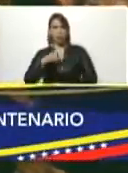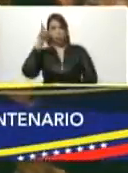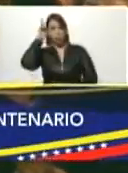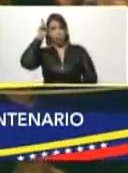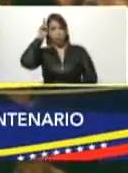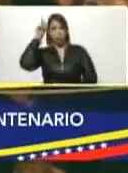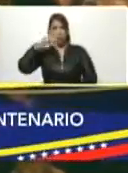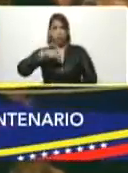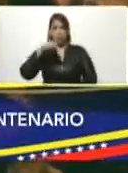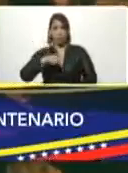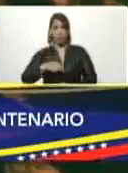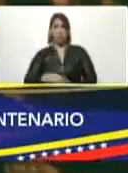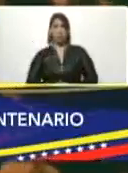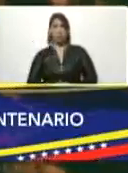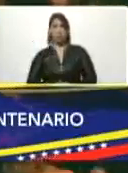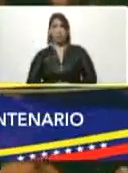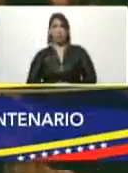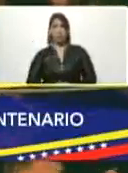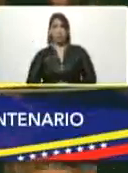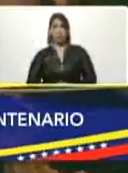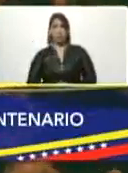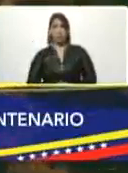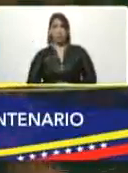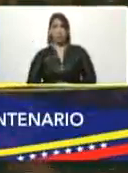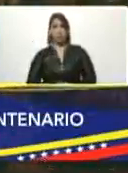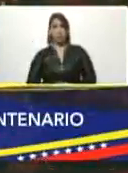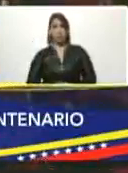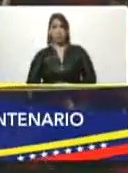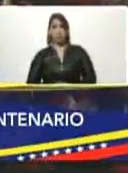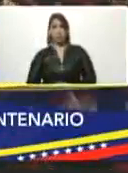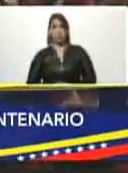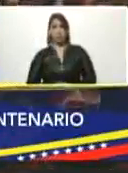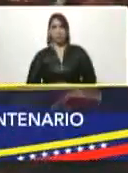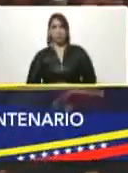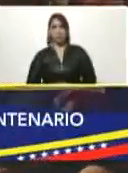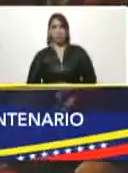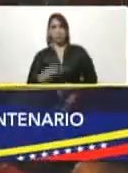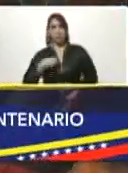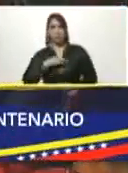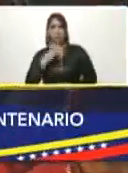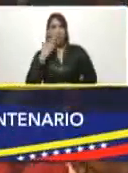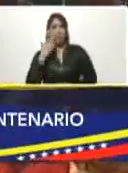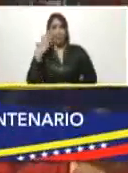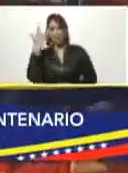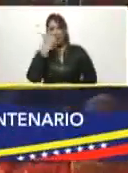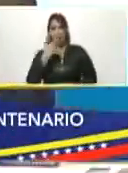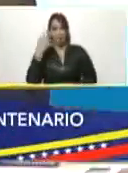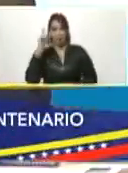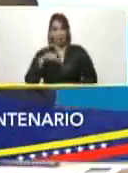aquí, aborígenes, originarios de América, como a nuestros ancestros de nuestra madre África.